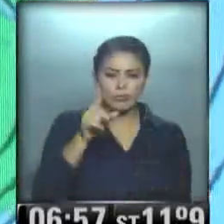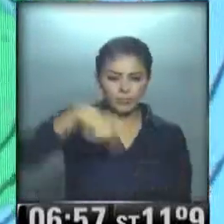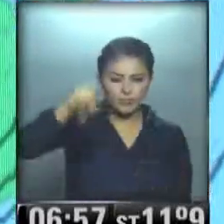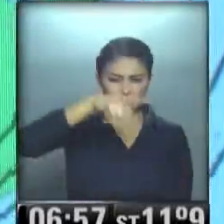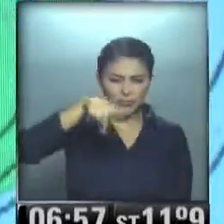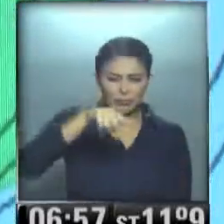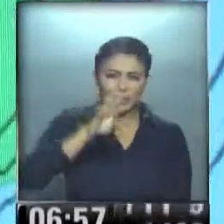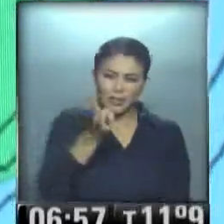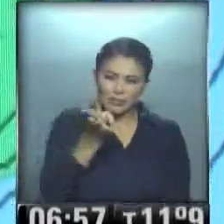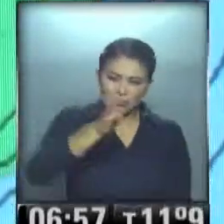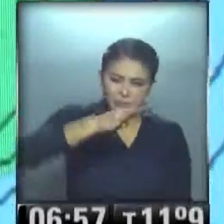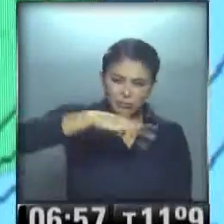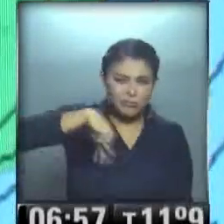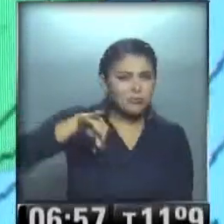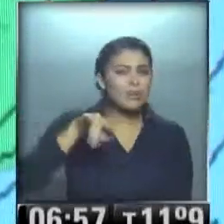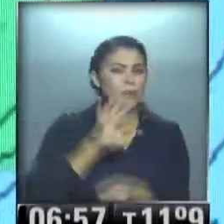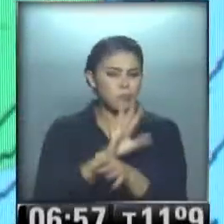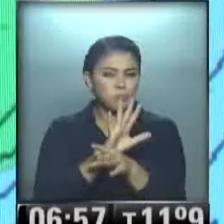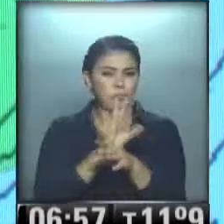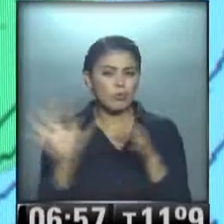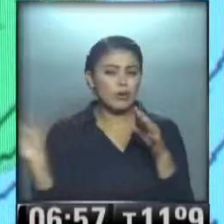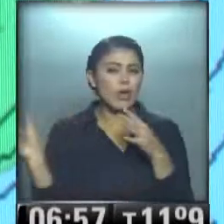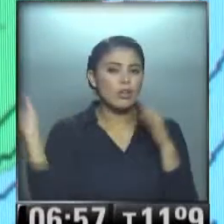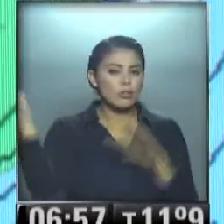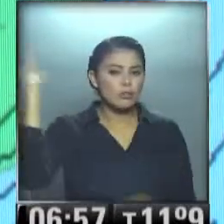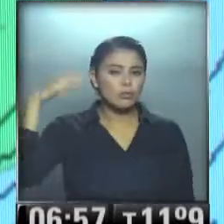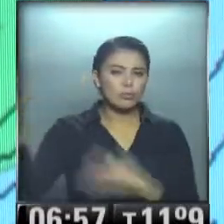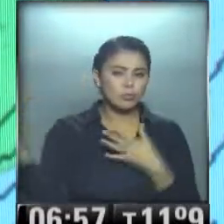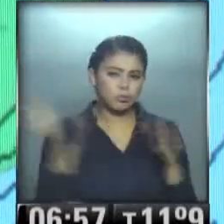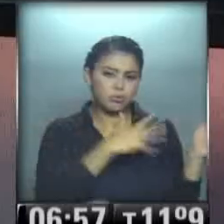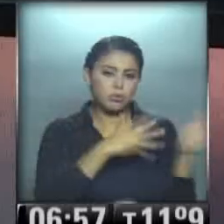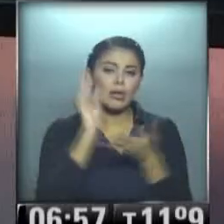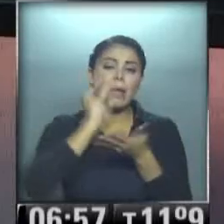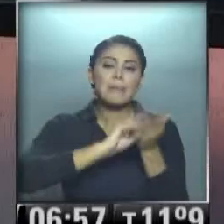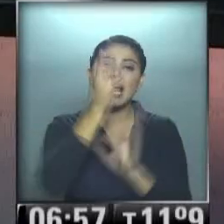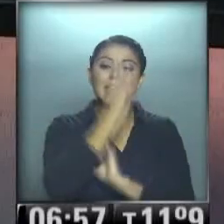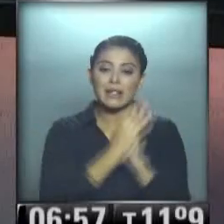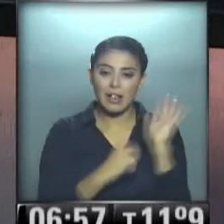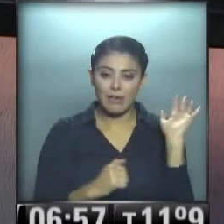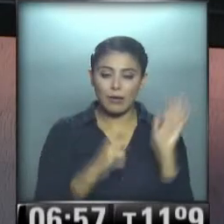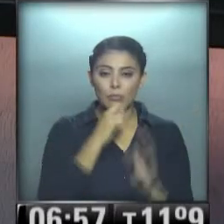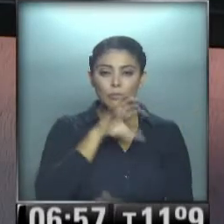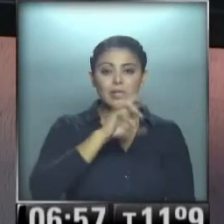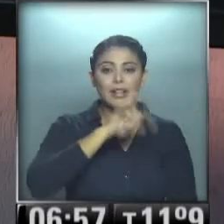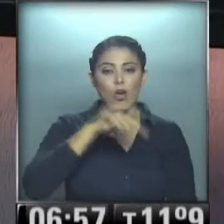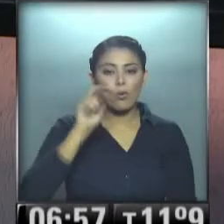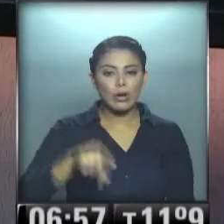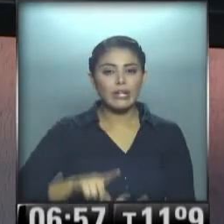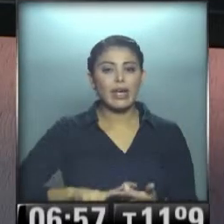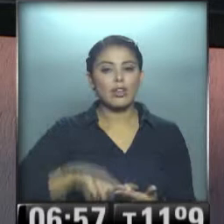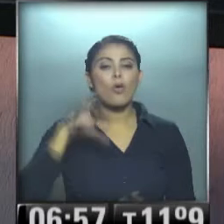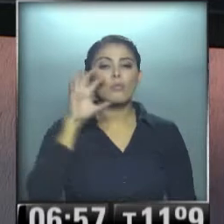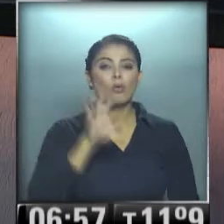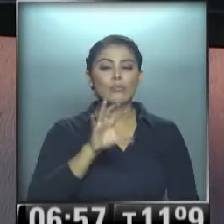bien apretaditas en la costa atlántica patagónica y todavía algunas nevadas en la zona cordillerana de Neuquén y del noroeste